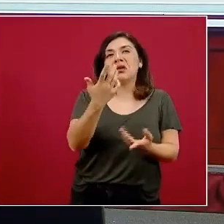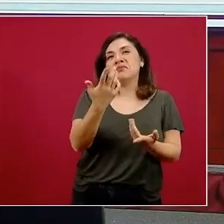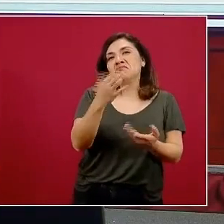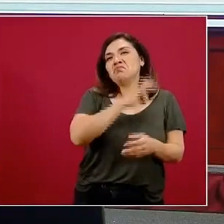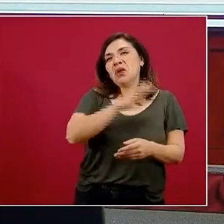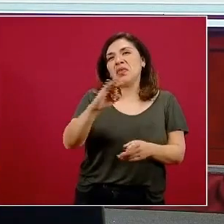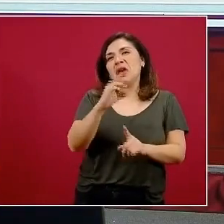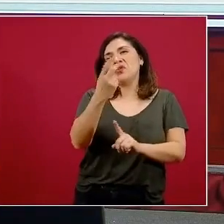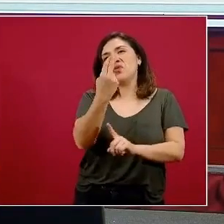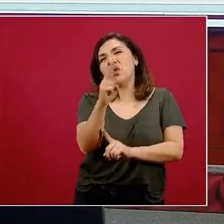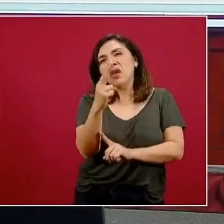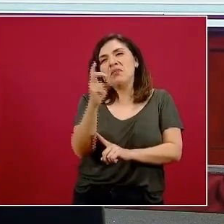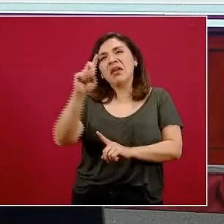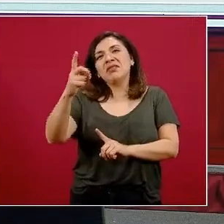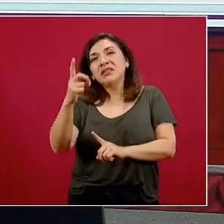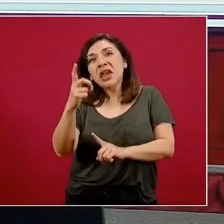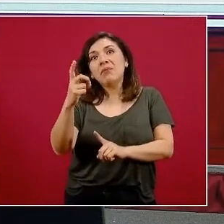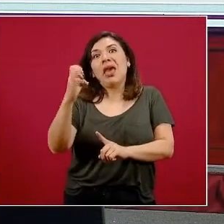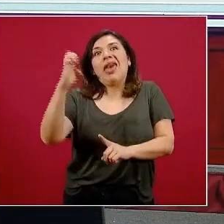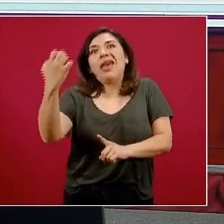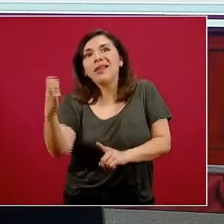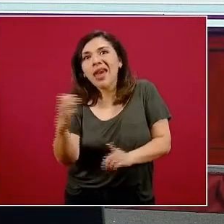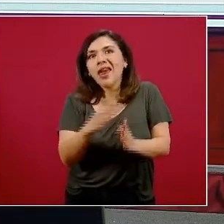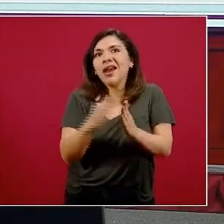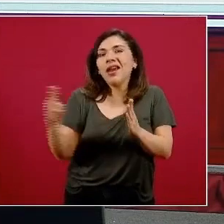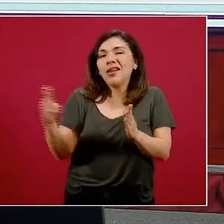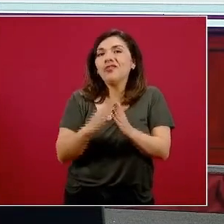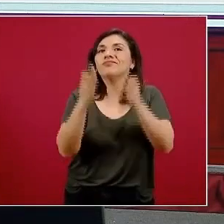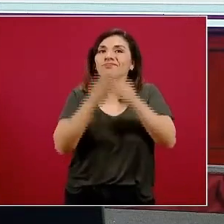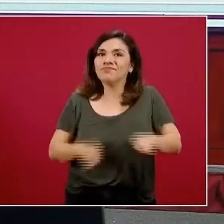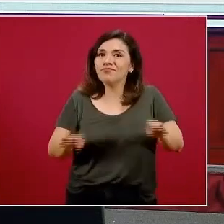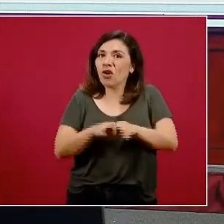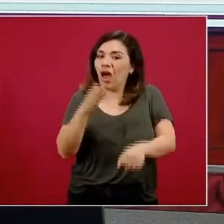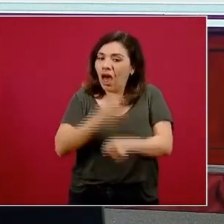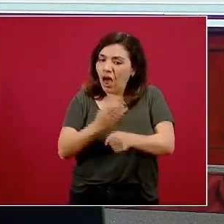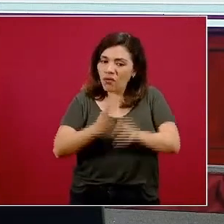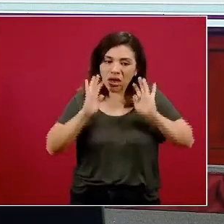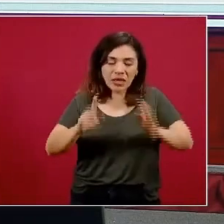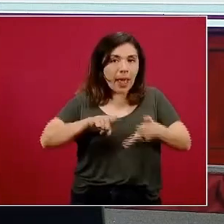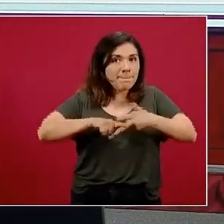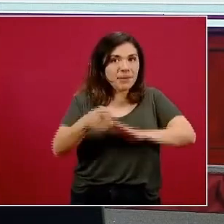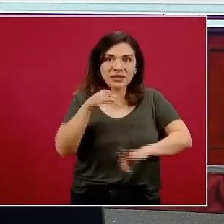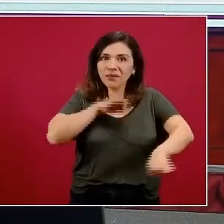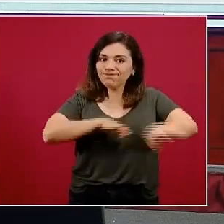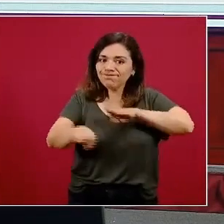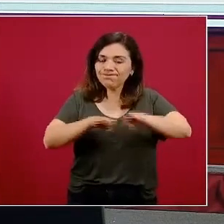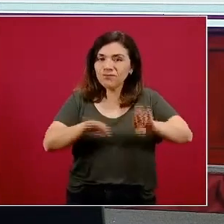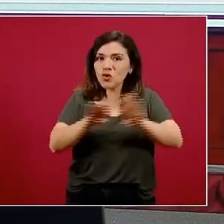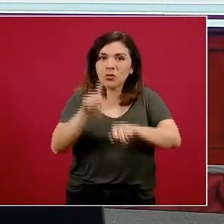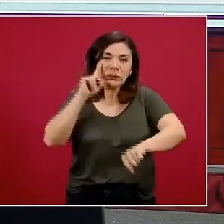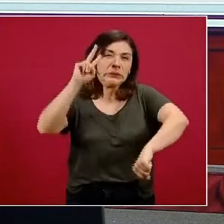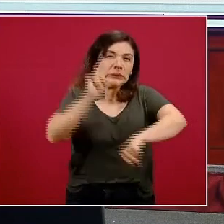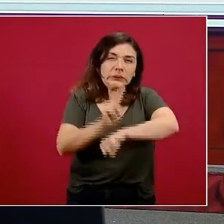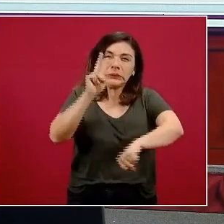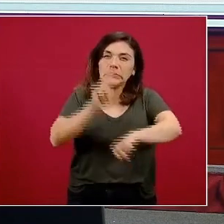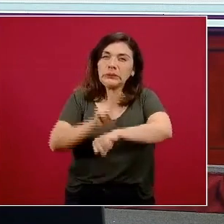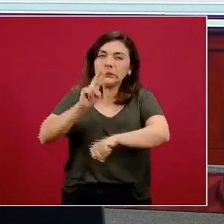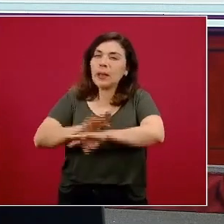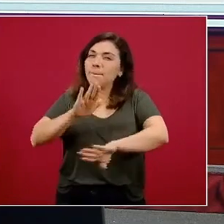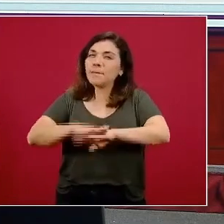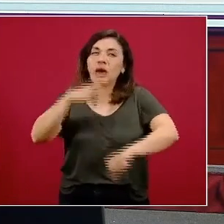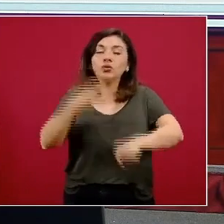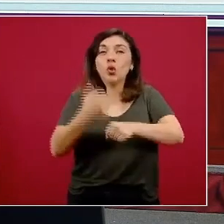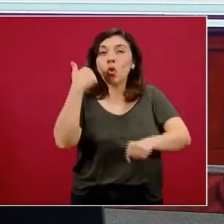del 2021, entonces es importante desde ahora empezar a implementar todas aquellas acciones de vigilancia epidemiológica que incluye